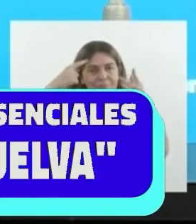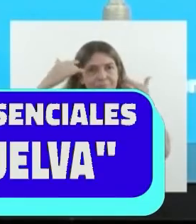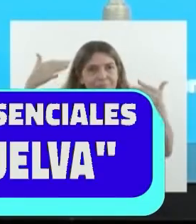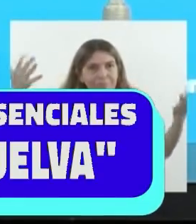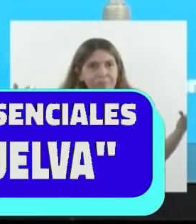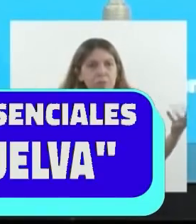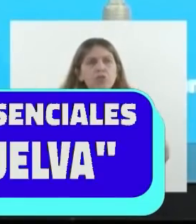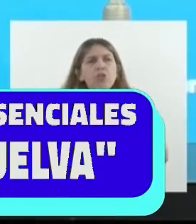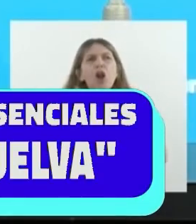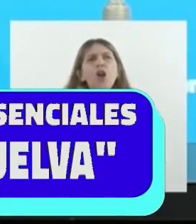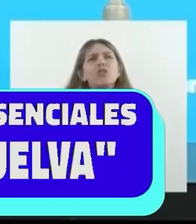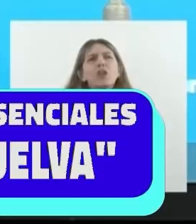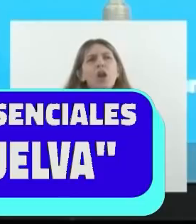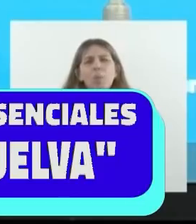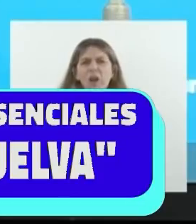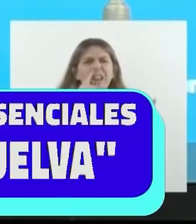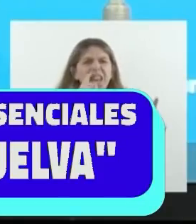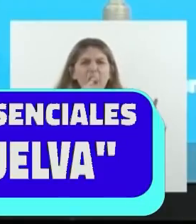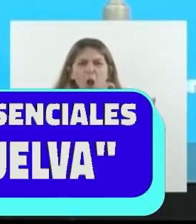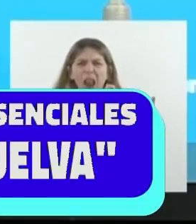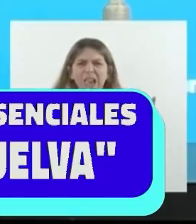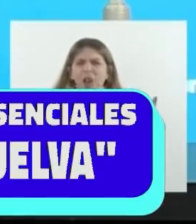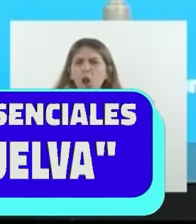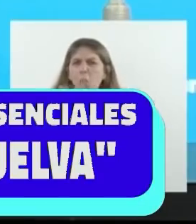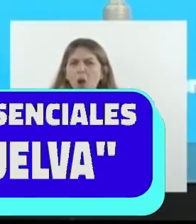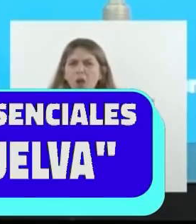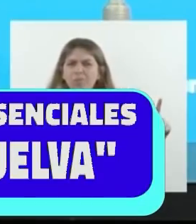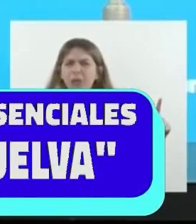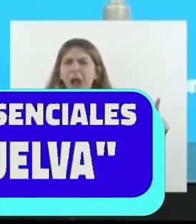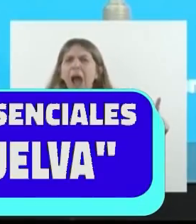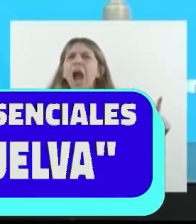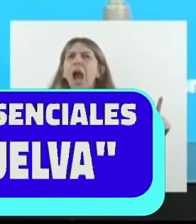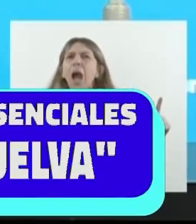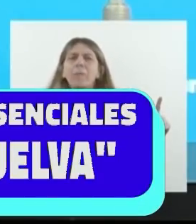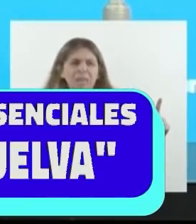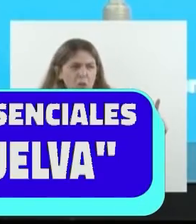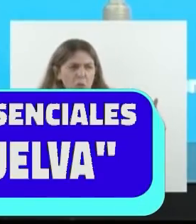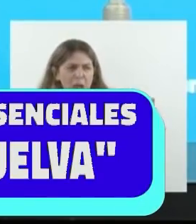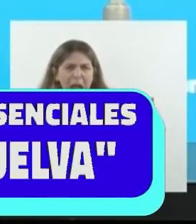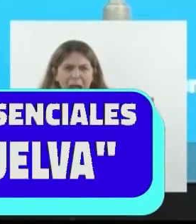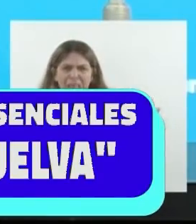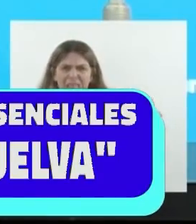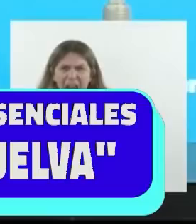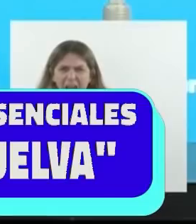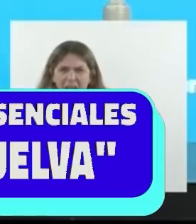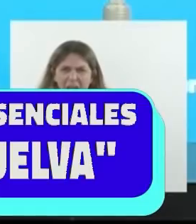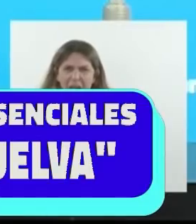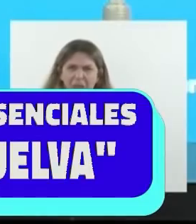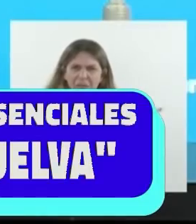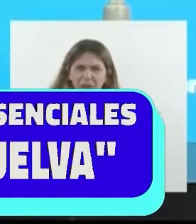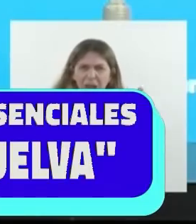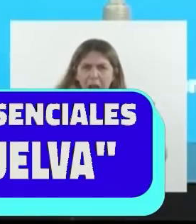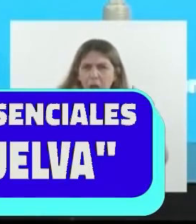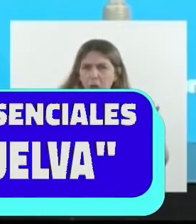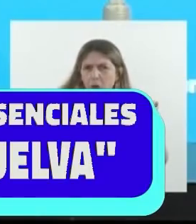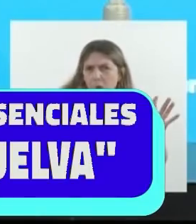Yo no sé de dónde salió que Nicolás estaba puesto en duda su continuidad. Nicolás tiene una mirada que tiene que ver con